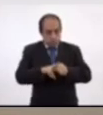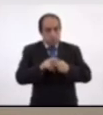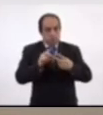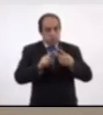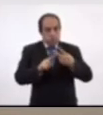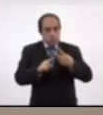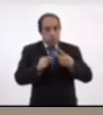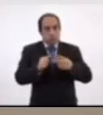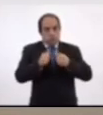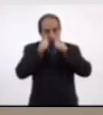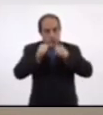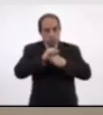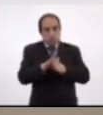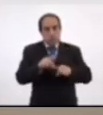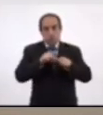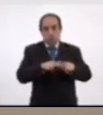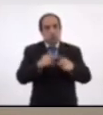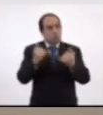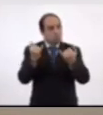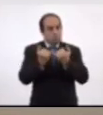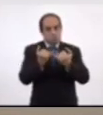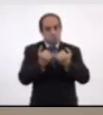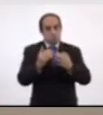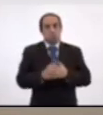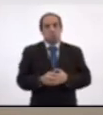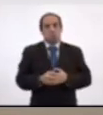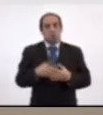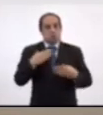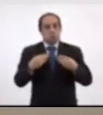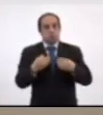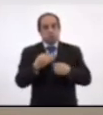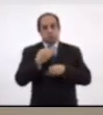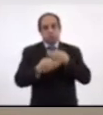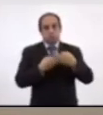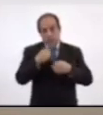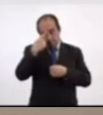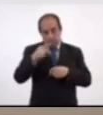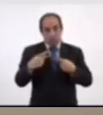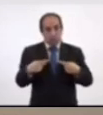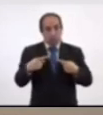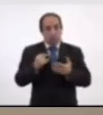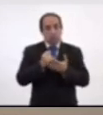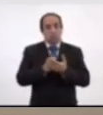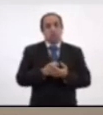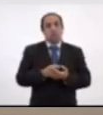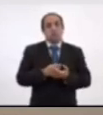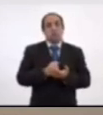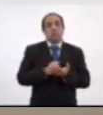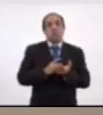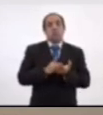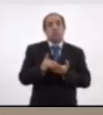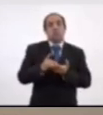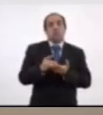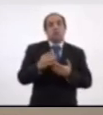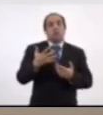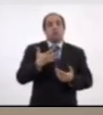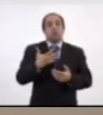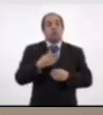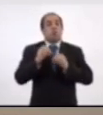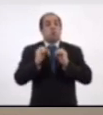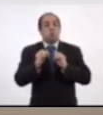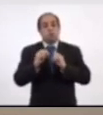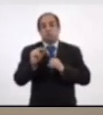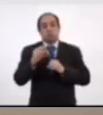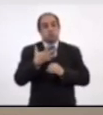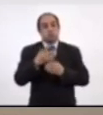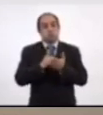COVID seguirán siendo como han sido durante toda la pandemia para derechohabientes y también para no derechohabientes. Es algo